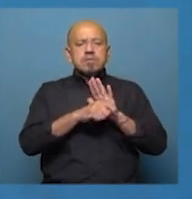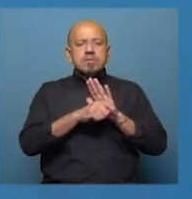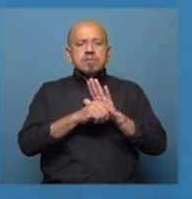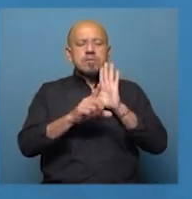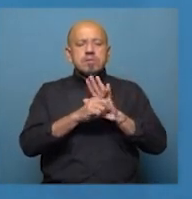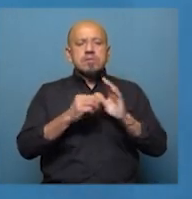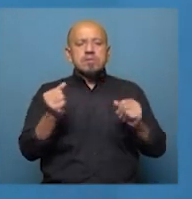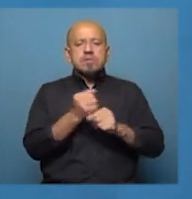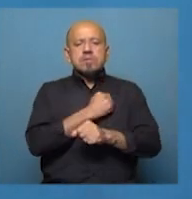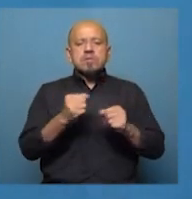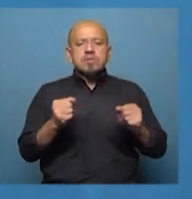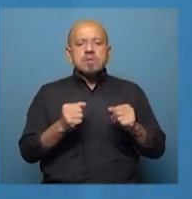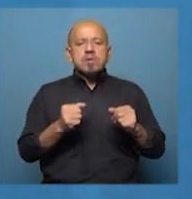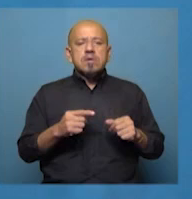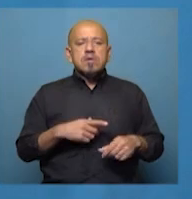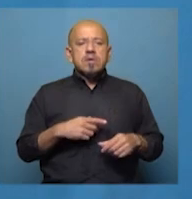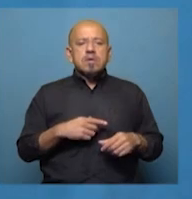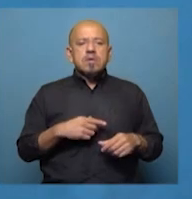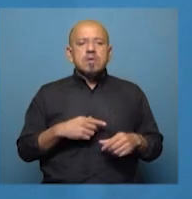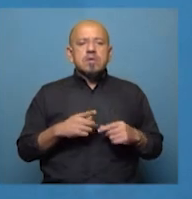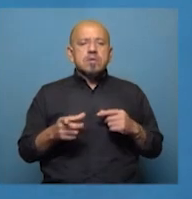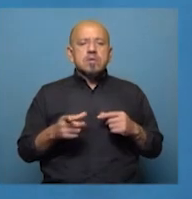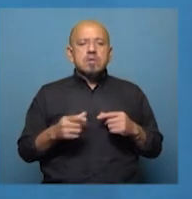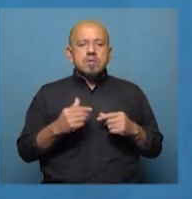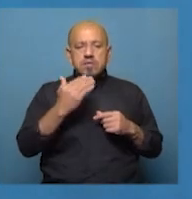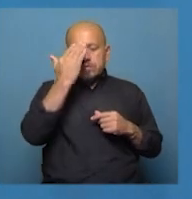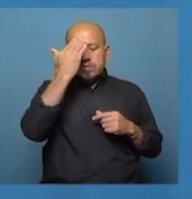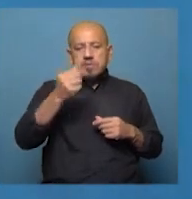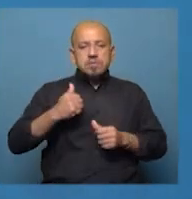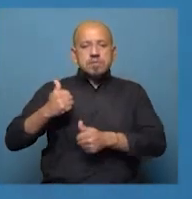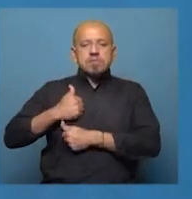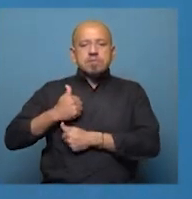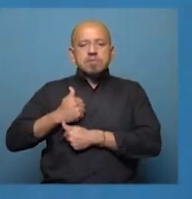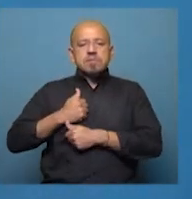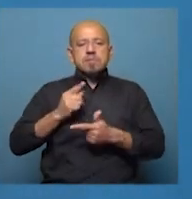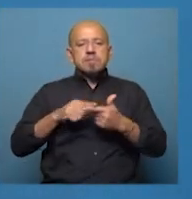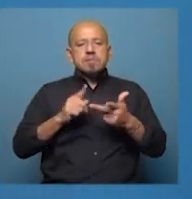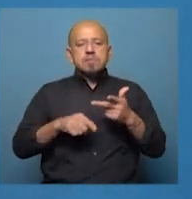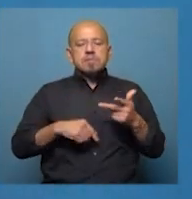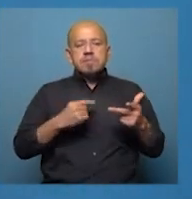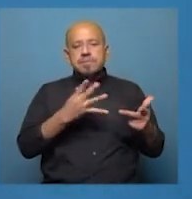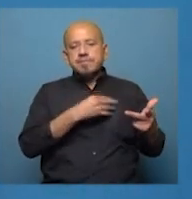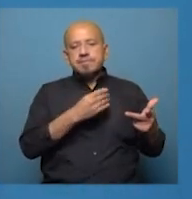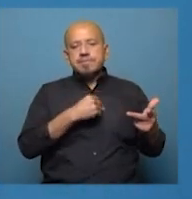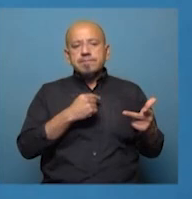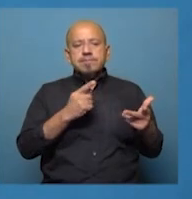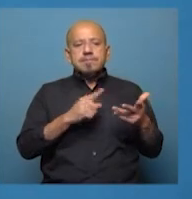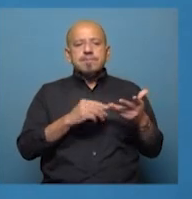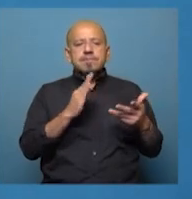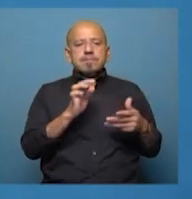aprobó Que votamos varios partidos no no fue el frente amplio también cabil abierto legisladores del partido Nacional el